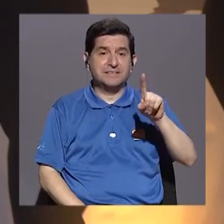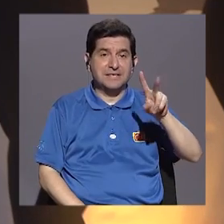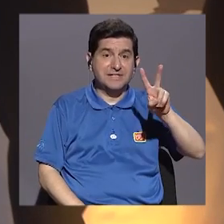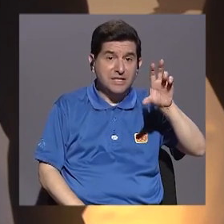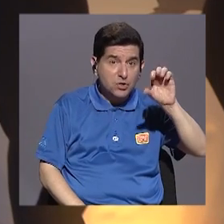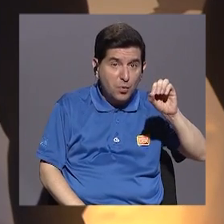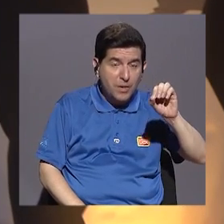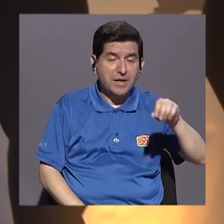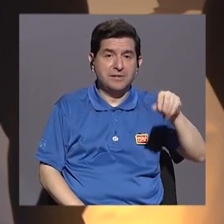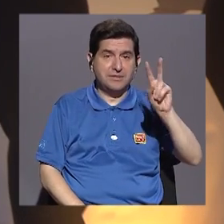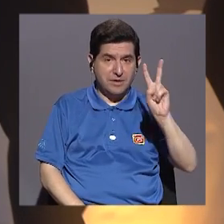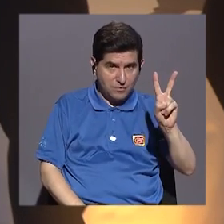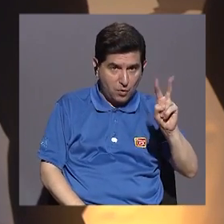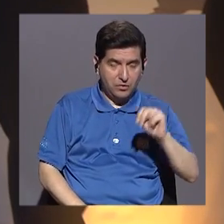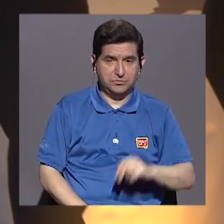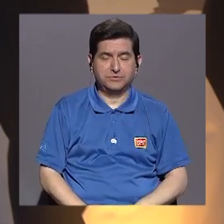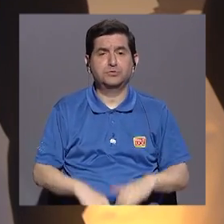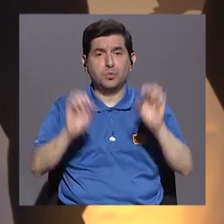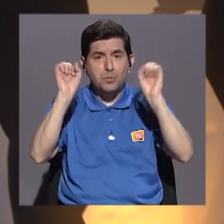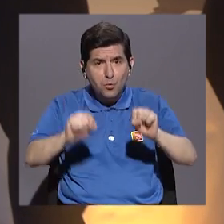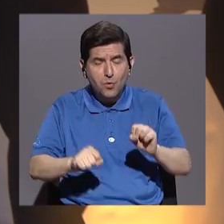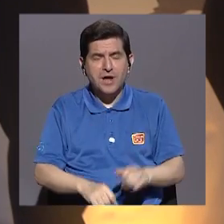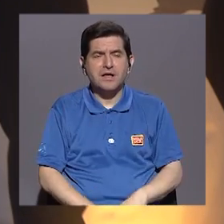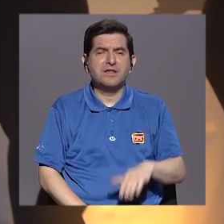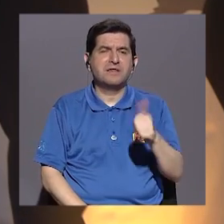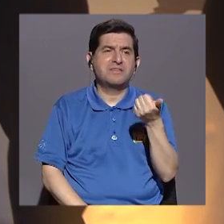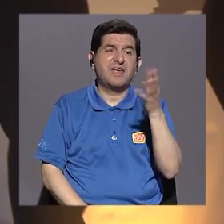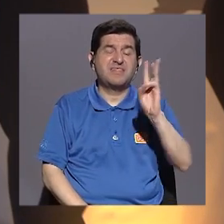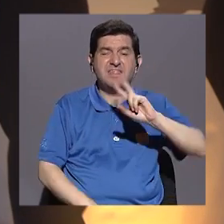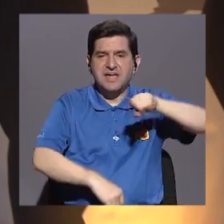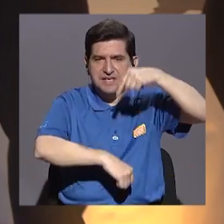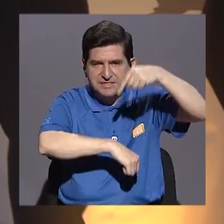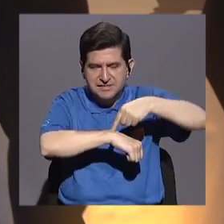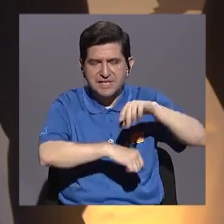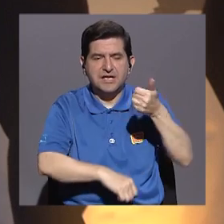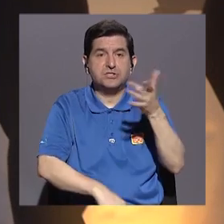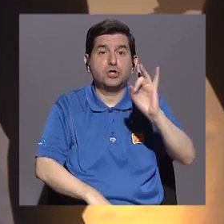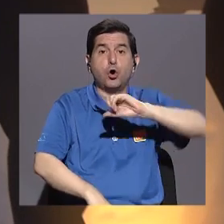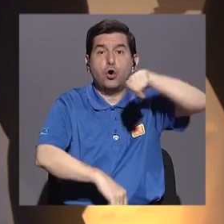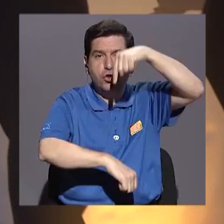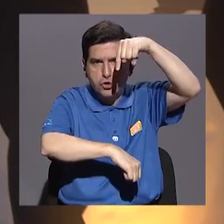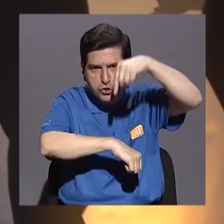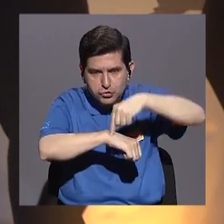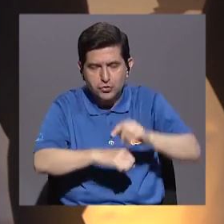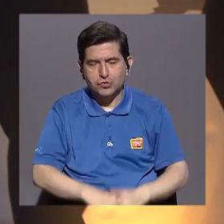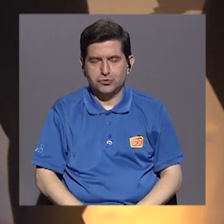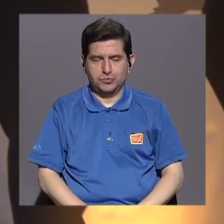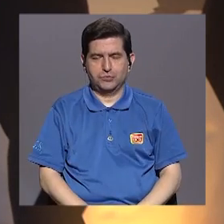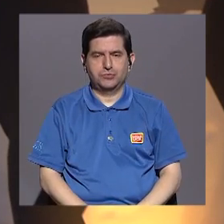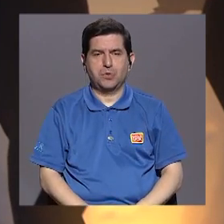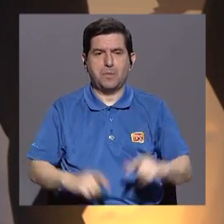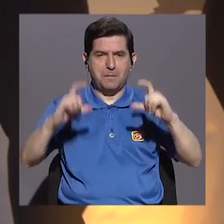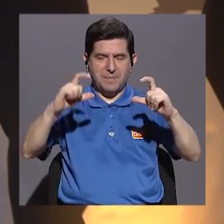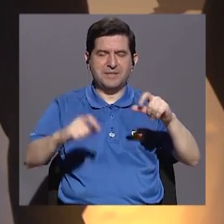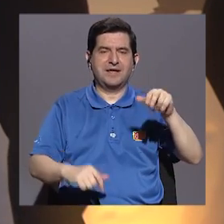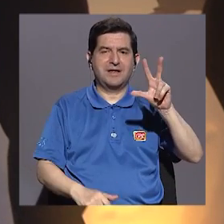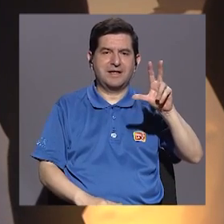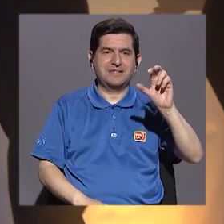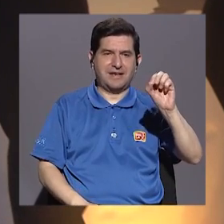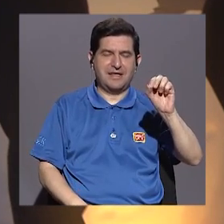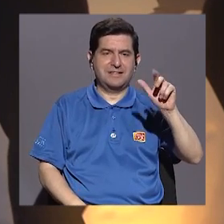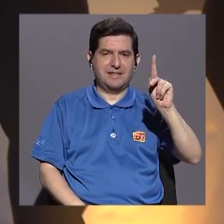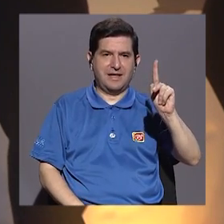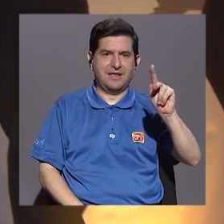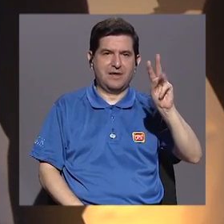120 volts puede tardar unas 17 6 horas 18 horas en cargarse un vehículo con una batería de